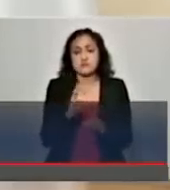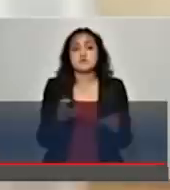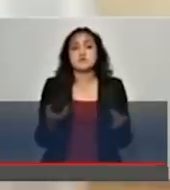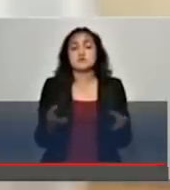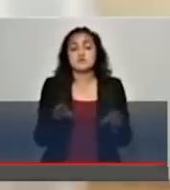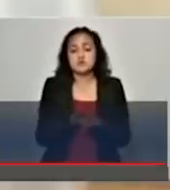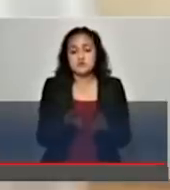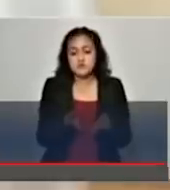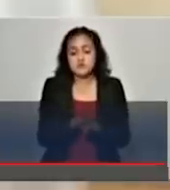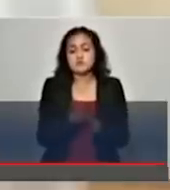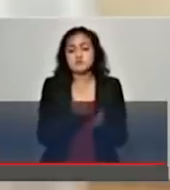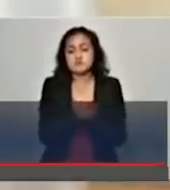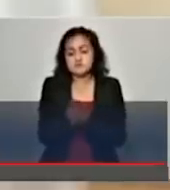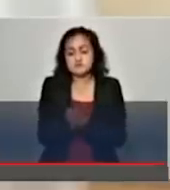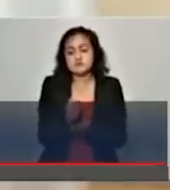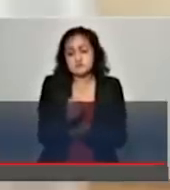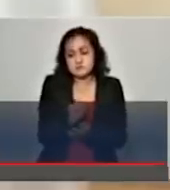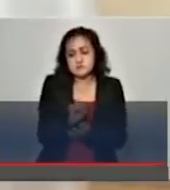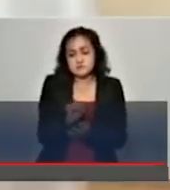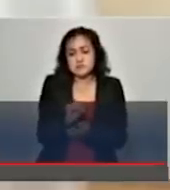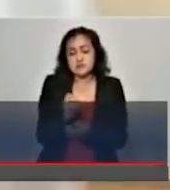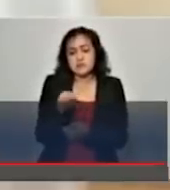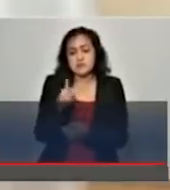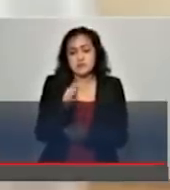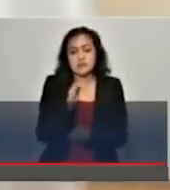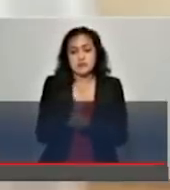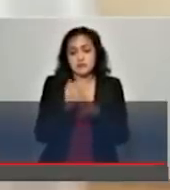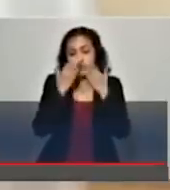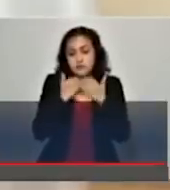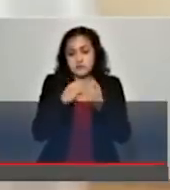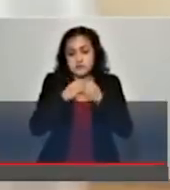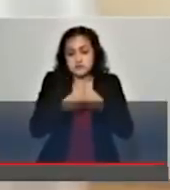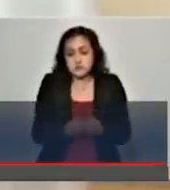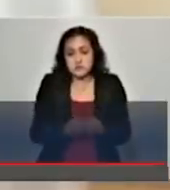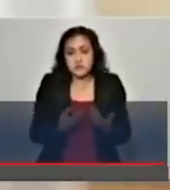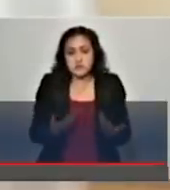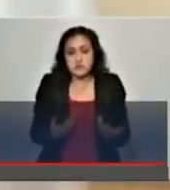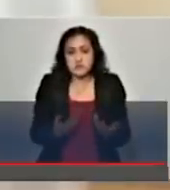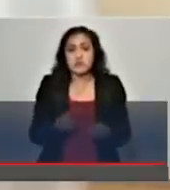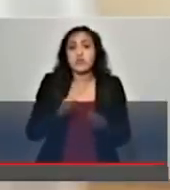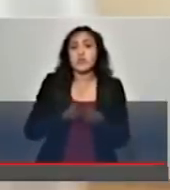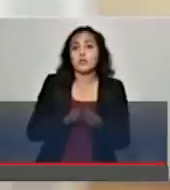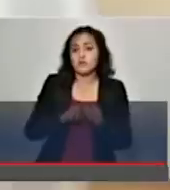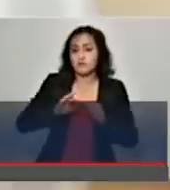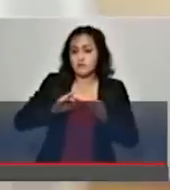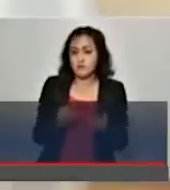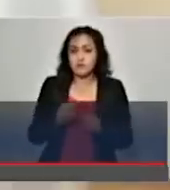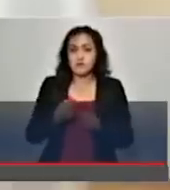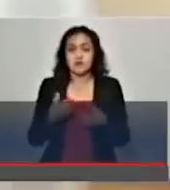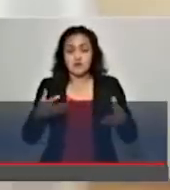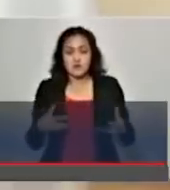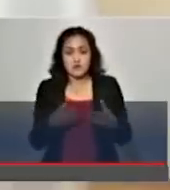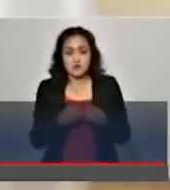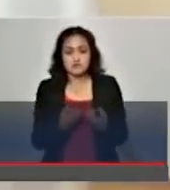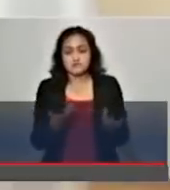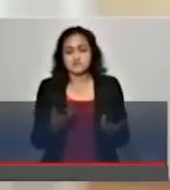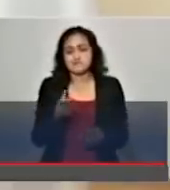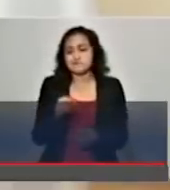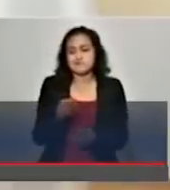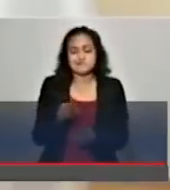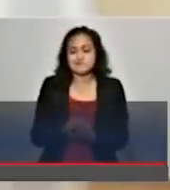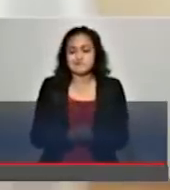ser decidida pero mientras no haya seguridad en la forma como puede rescatarse no no